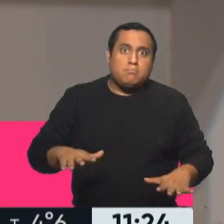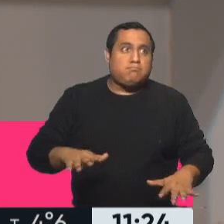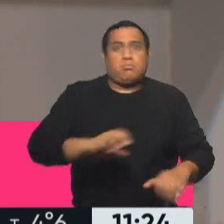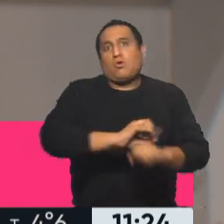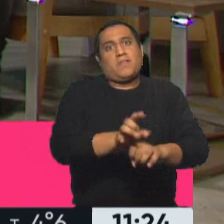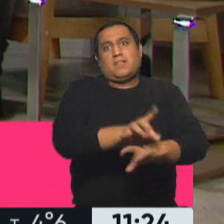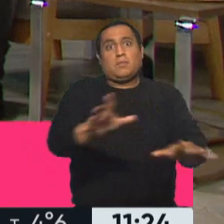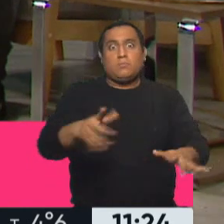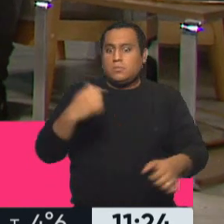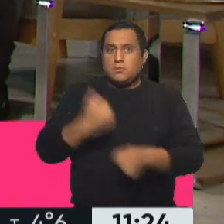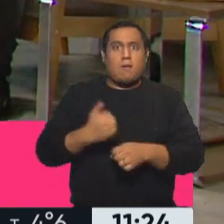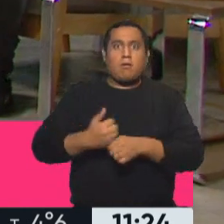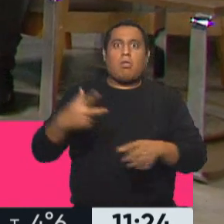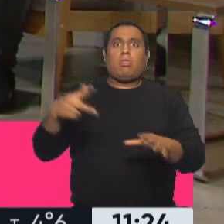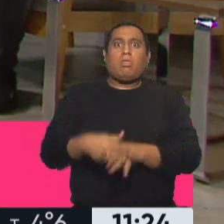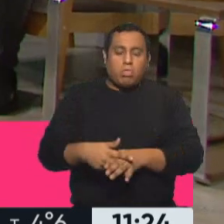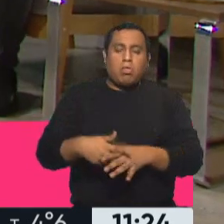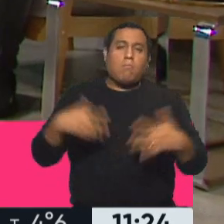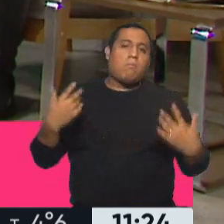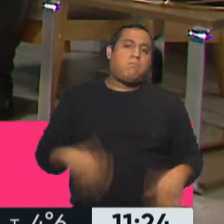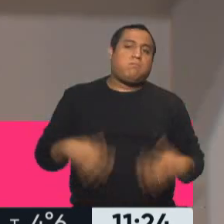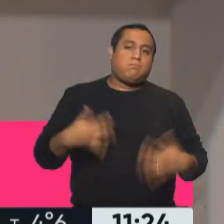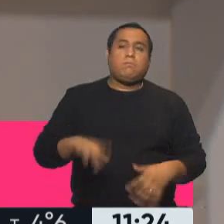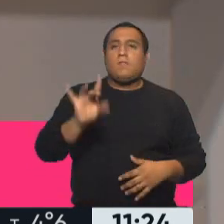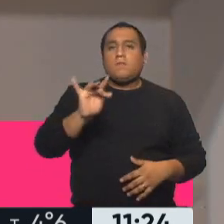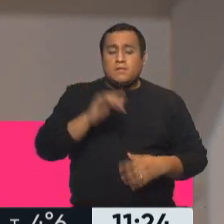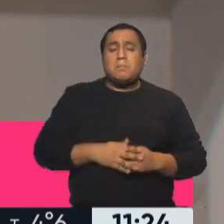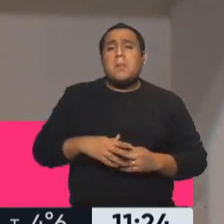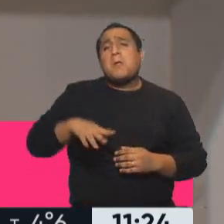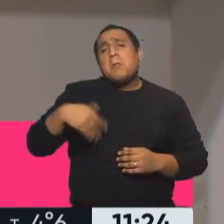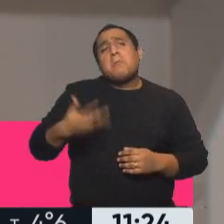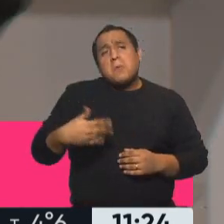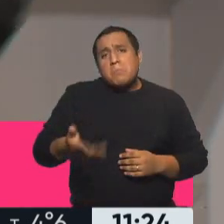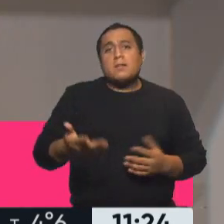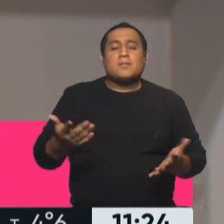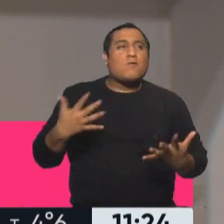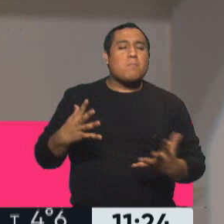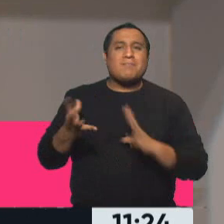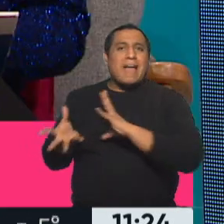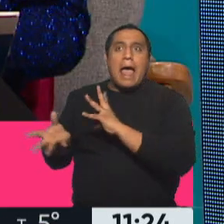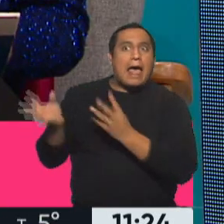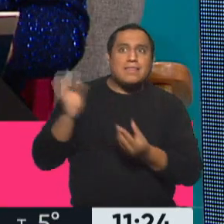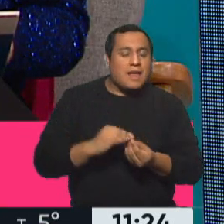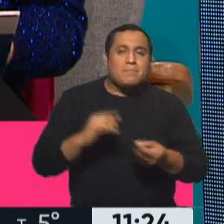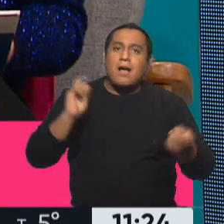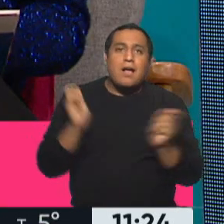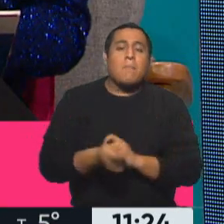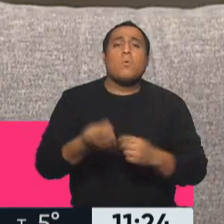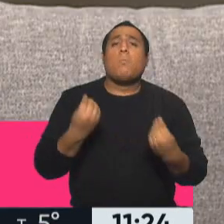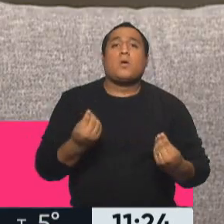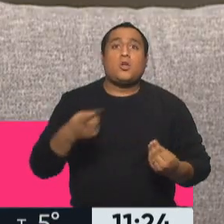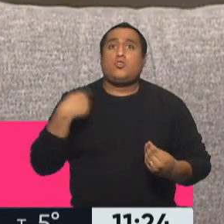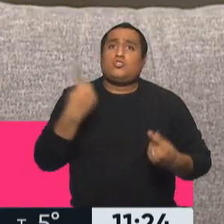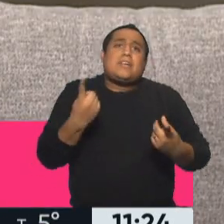sin nada. Y eso fue duro. Y después el tratar de. cómo reinventarte, ¿no? Sí, porque sí, sí, lo nuestro es,